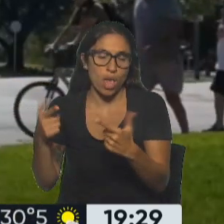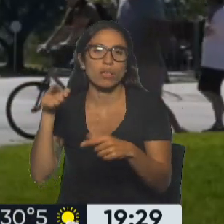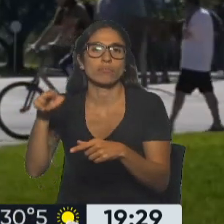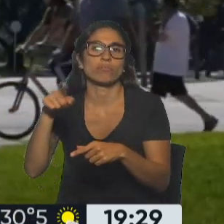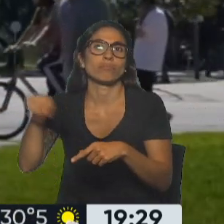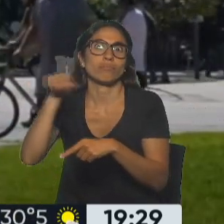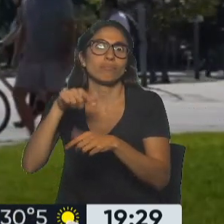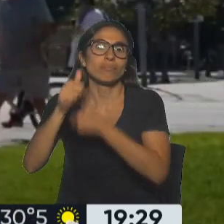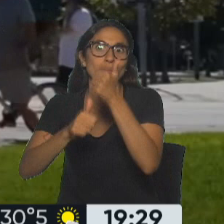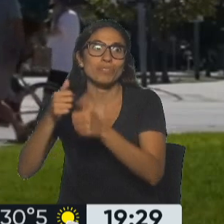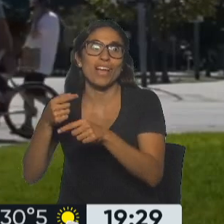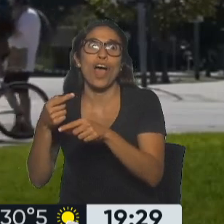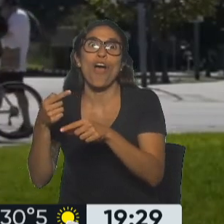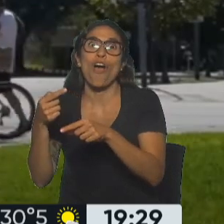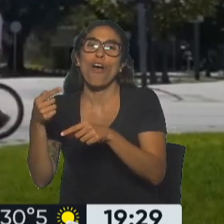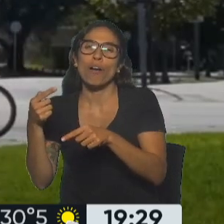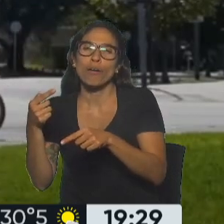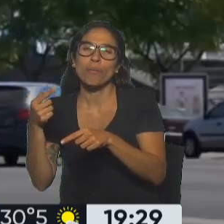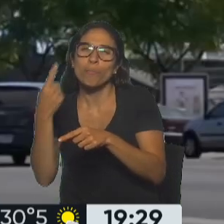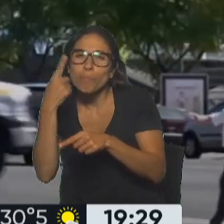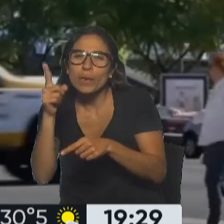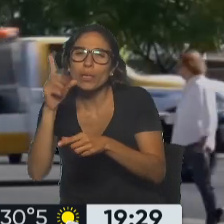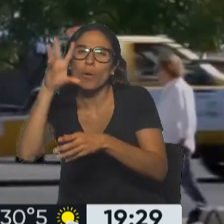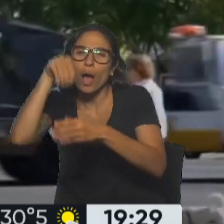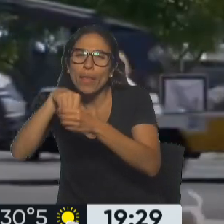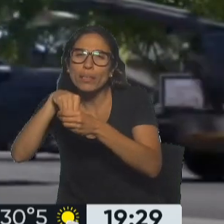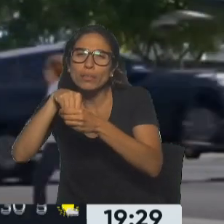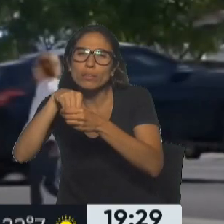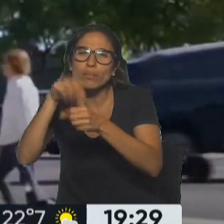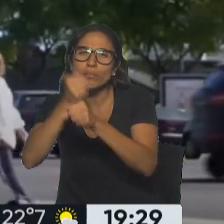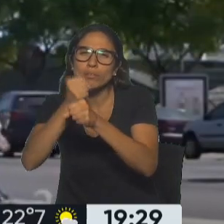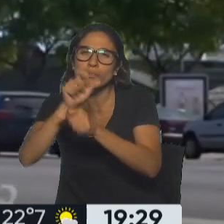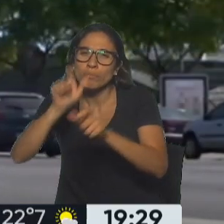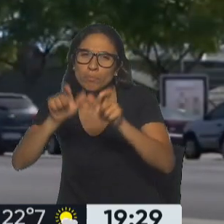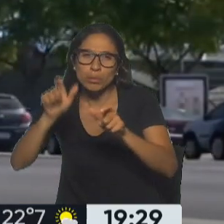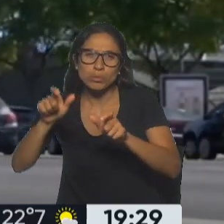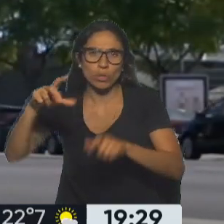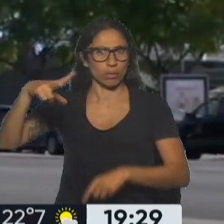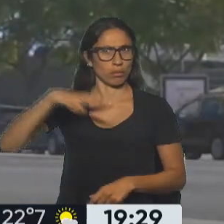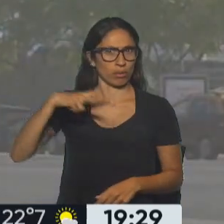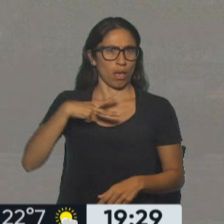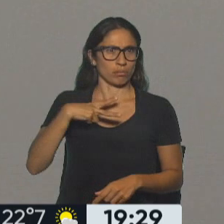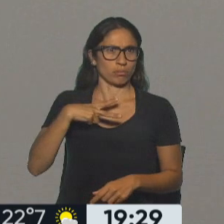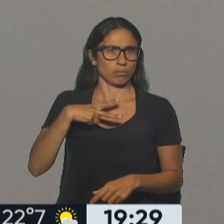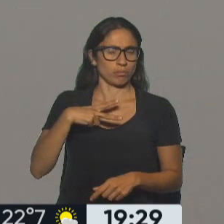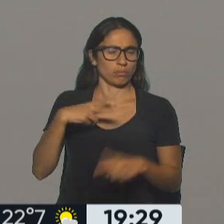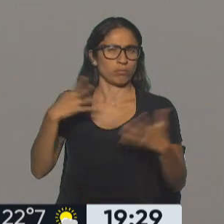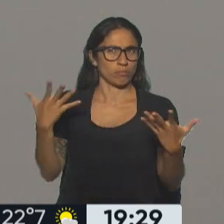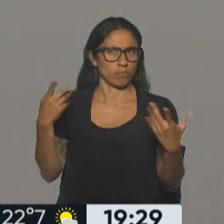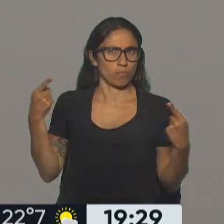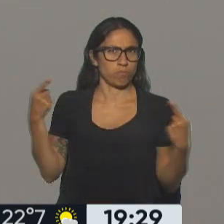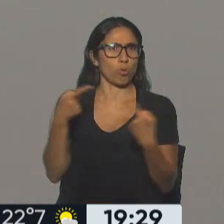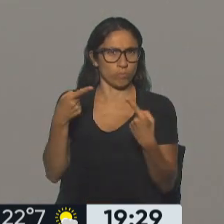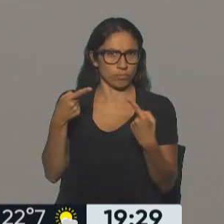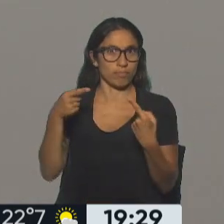son los que los que la integran Y eso Ya de por sí es una contradicción muy significativa que tendrá que ser ameritada en